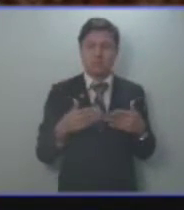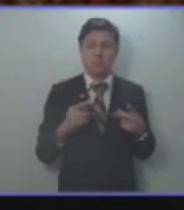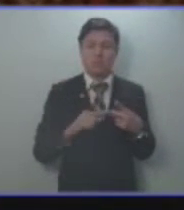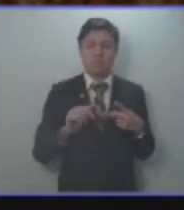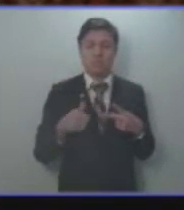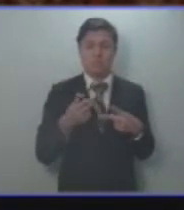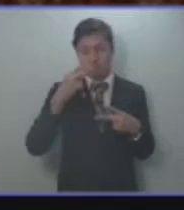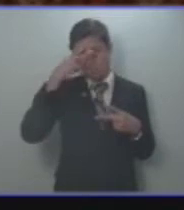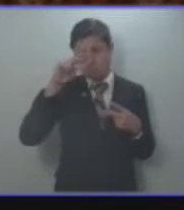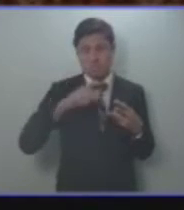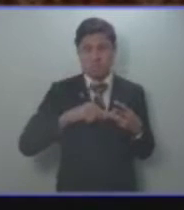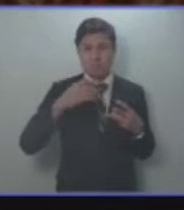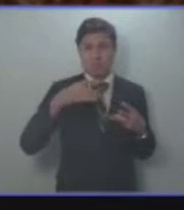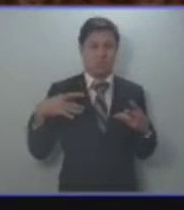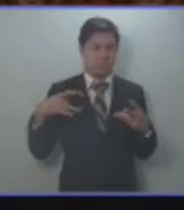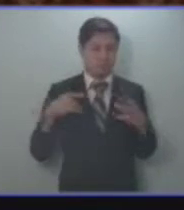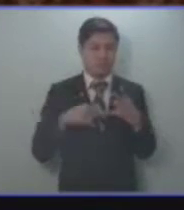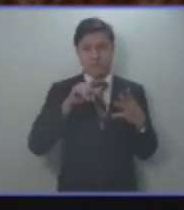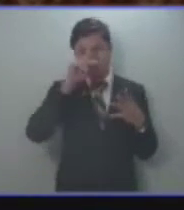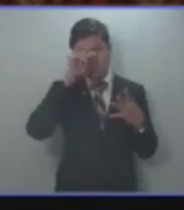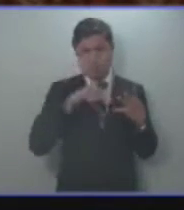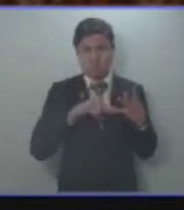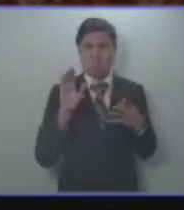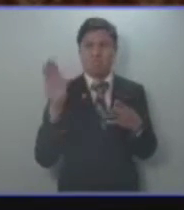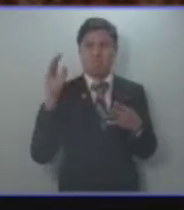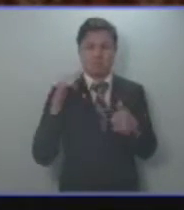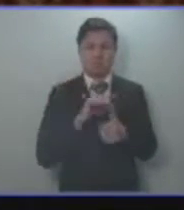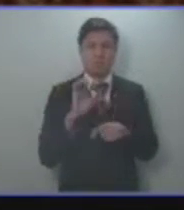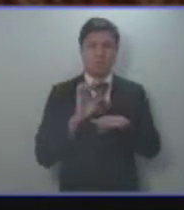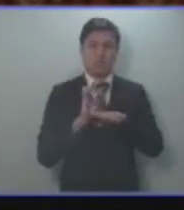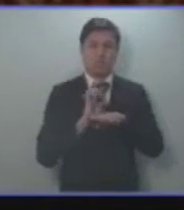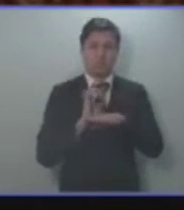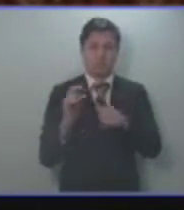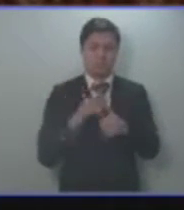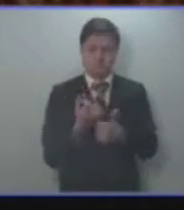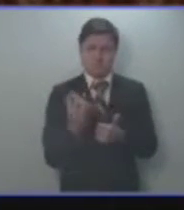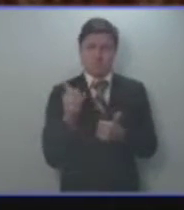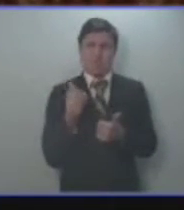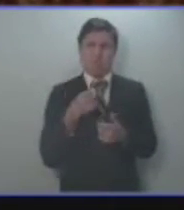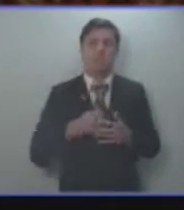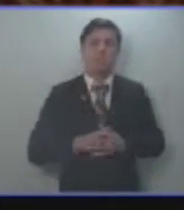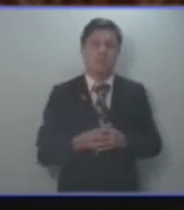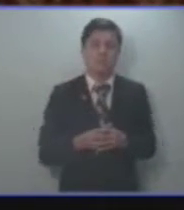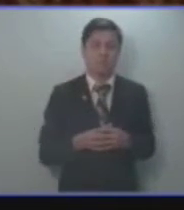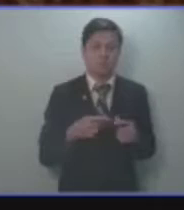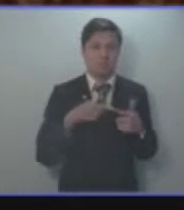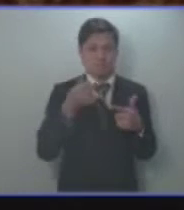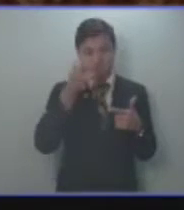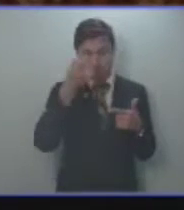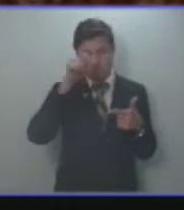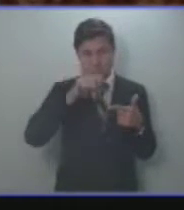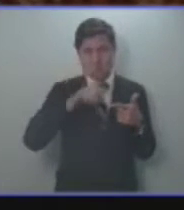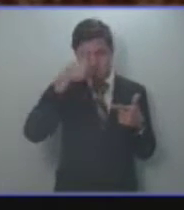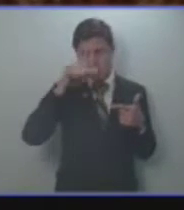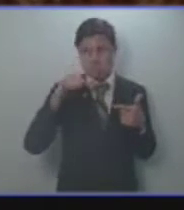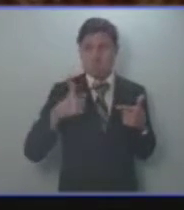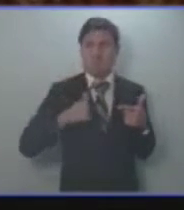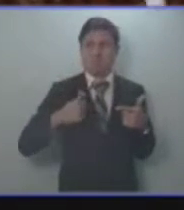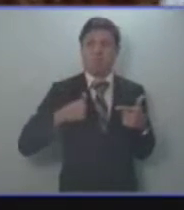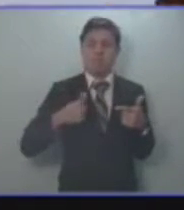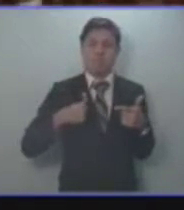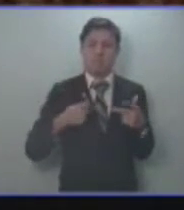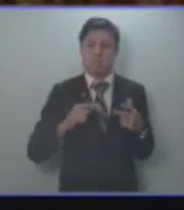México, Chile, Cuba, Colombia, Ecuador y recientemente acabamos de aprobar el de Canadá. Esto